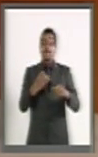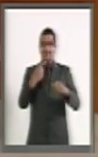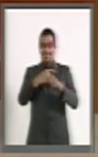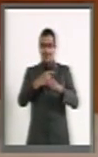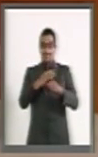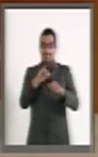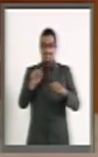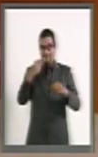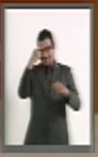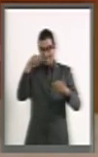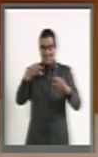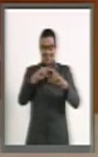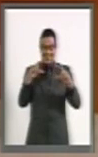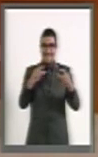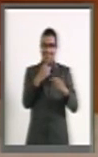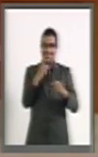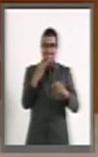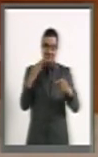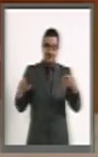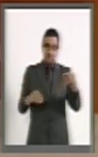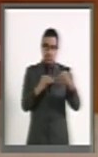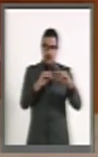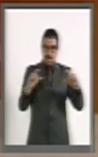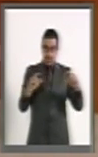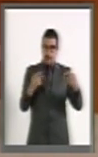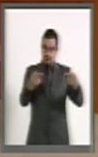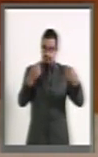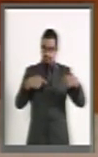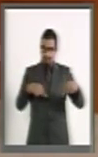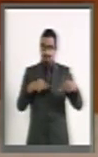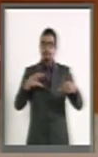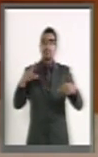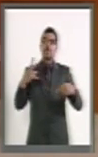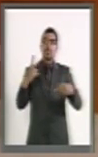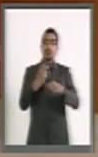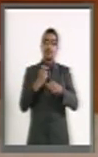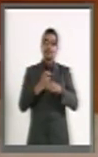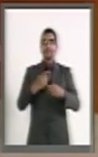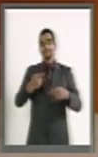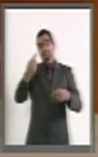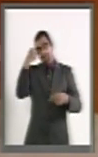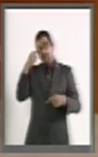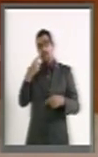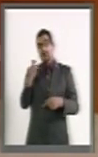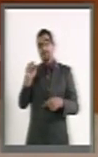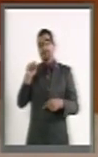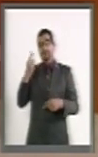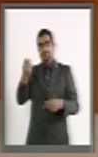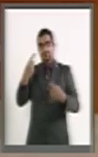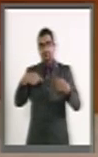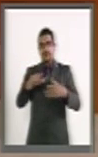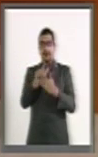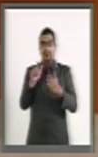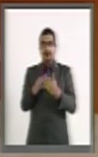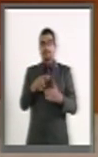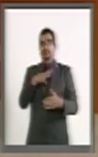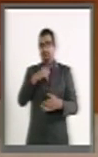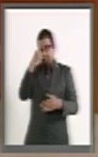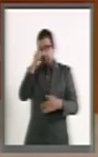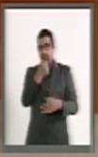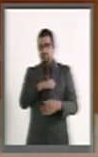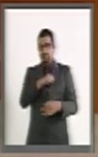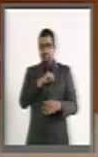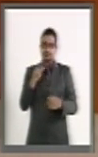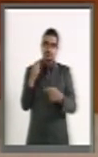artículo 159 y en un segundo párrafo al artículo 161 de la Ley General de Salud, conforme